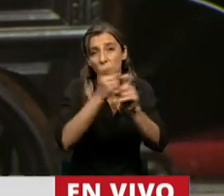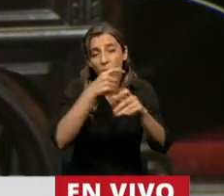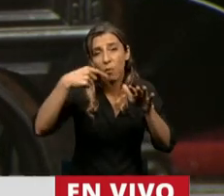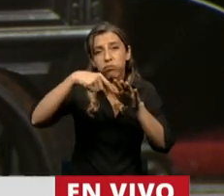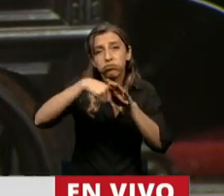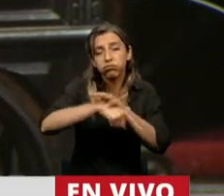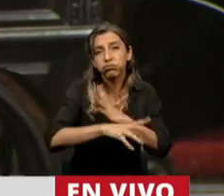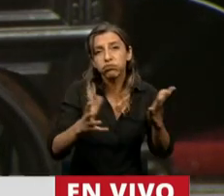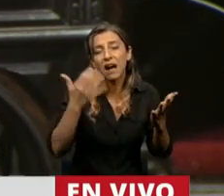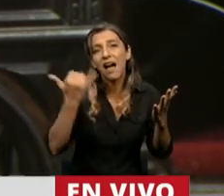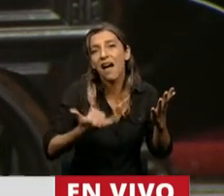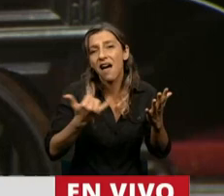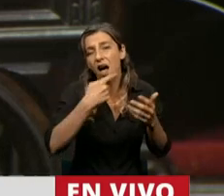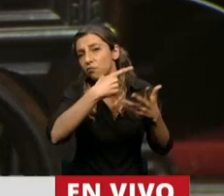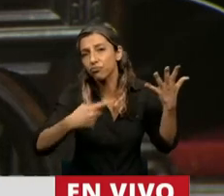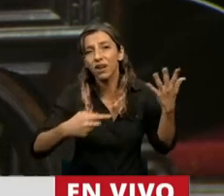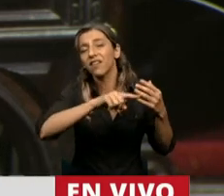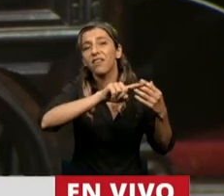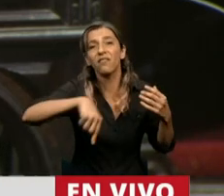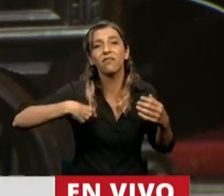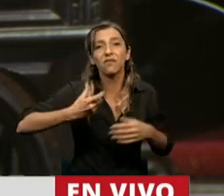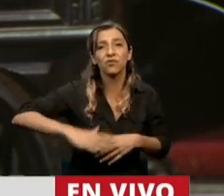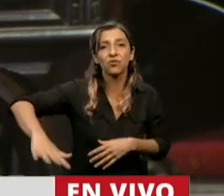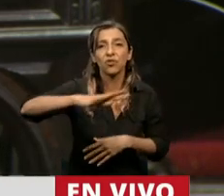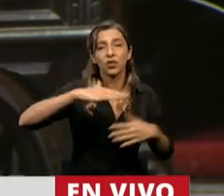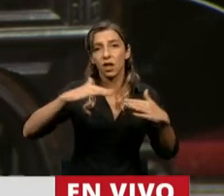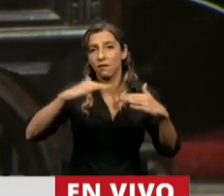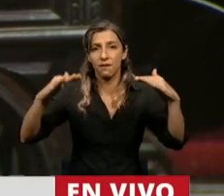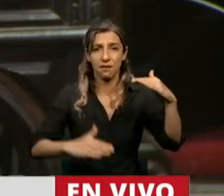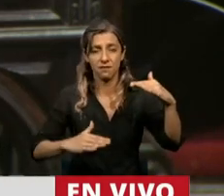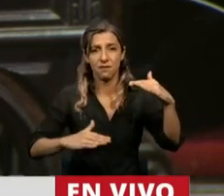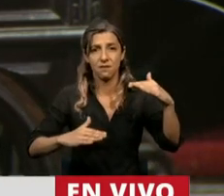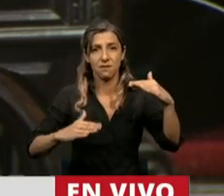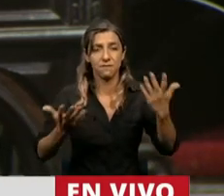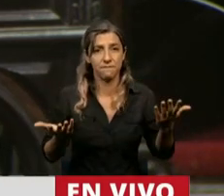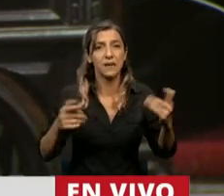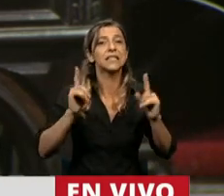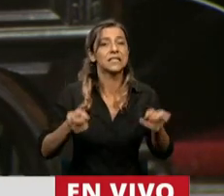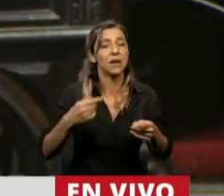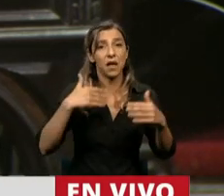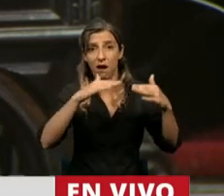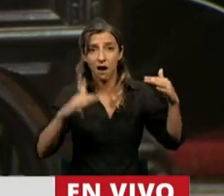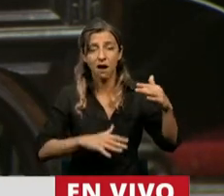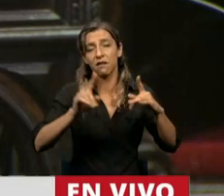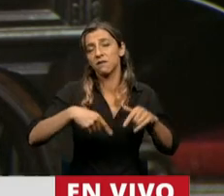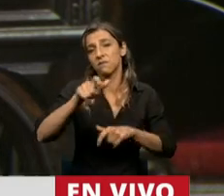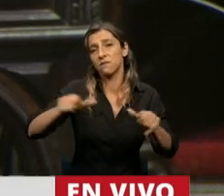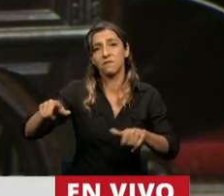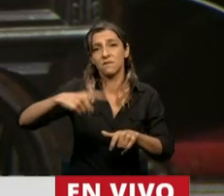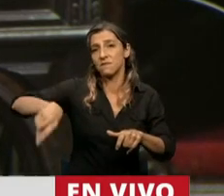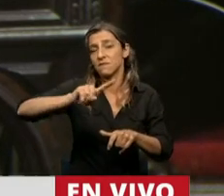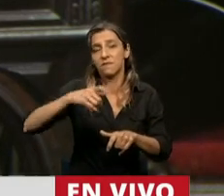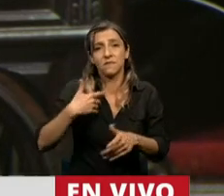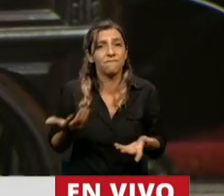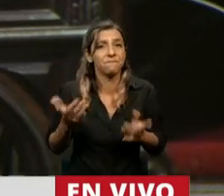las desigualdades, que profundizan y que generan más situaciones de vulnerabilidad, son